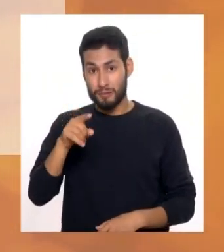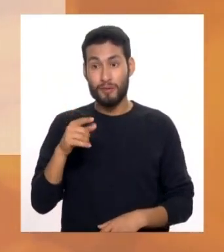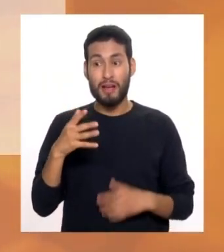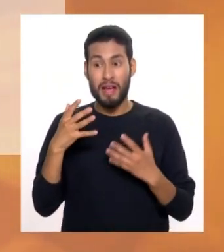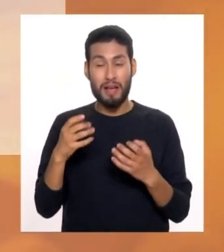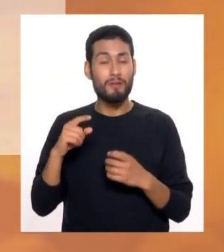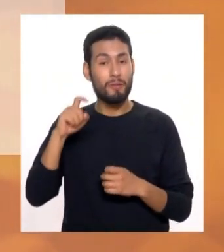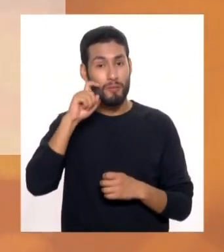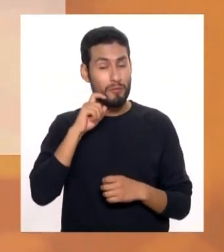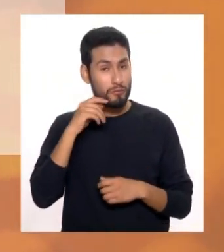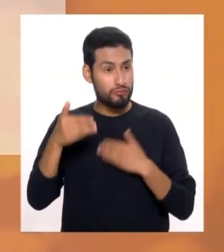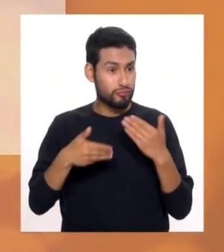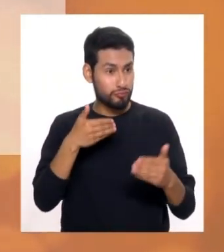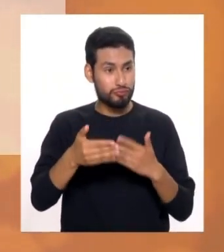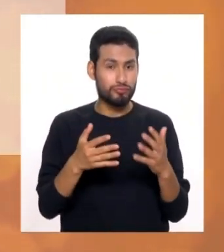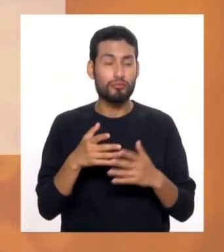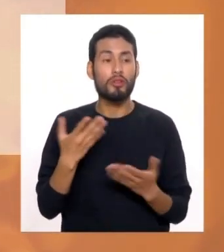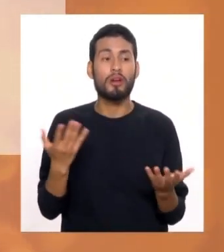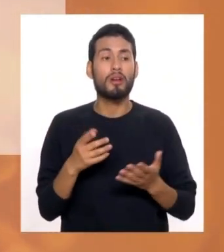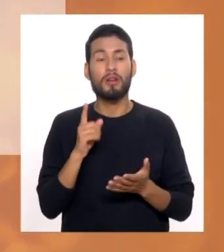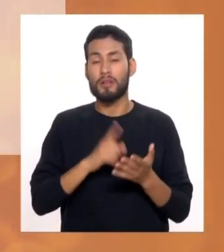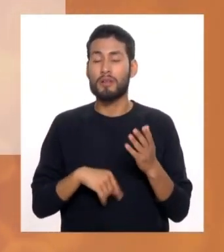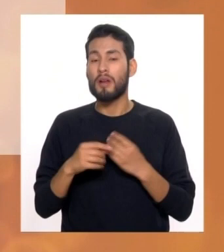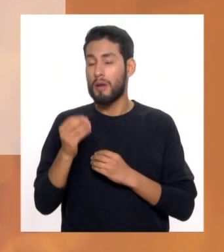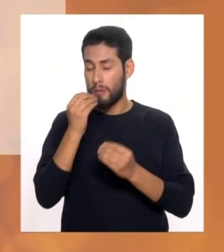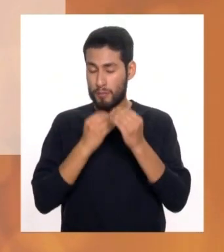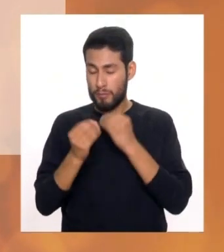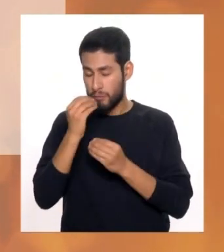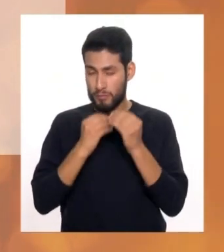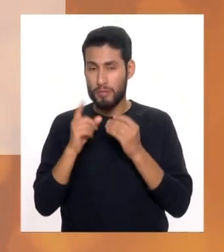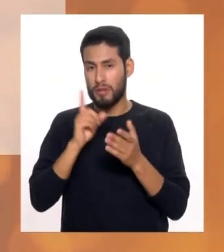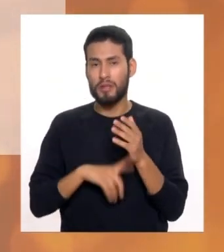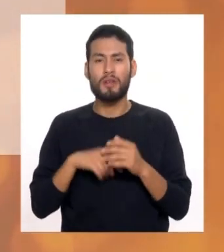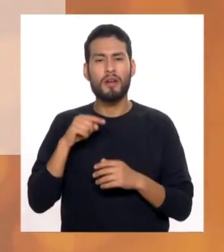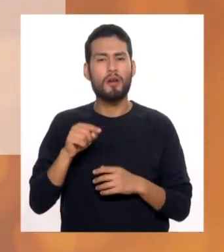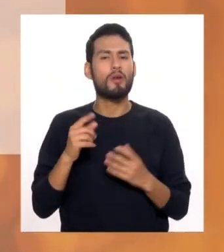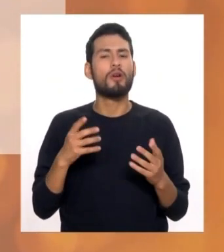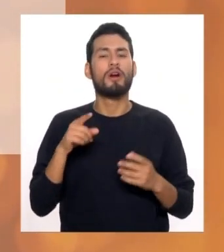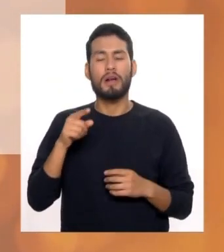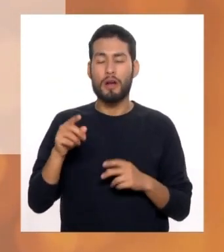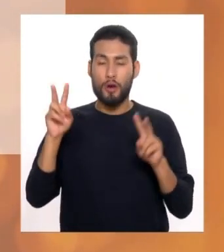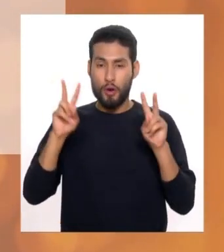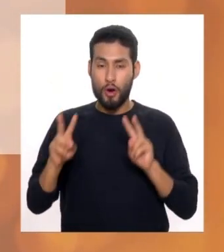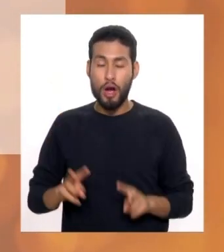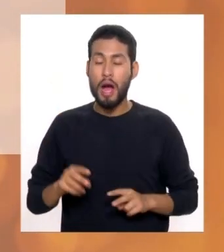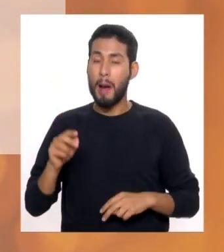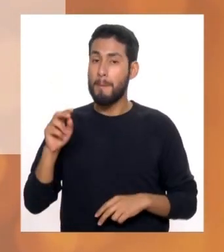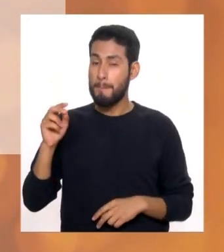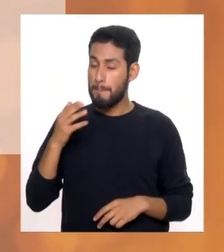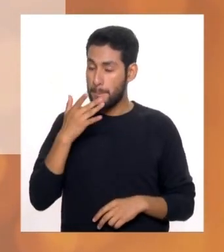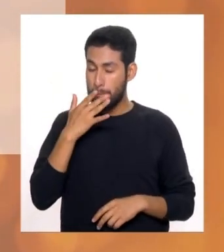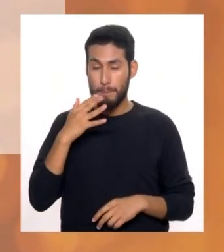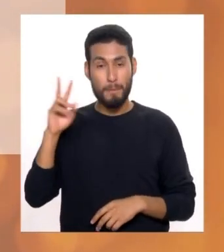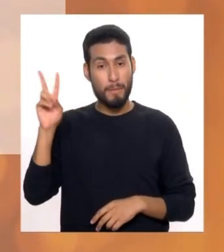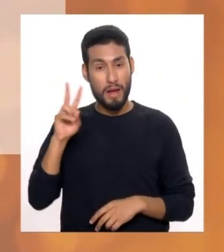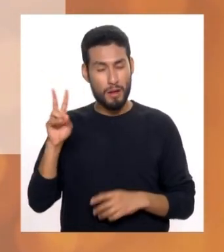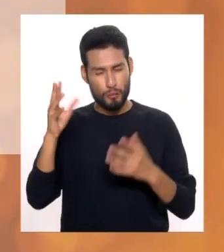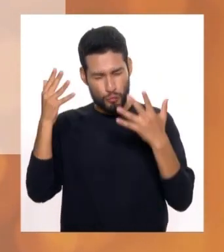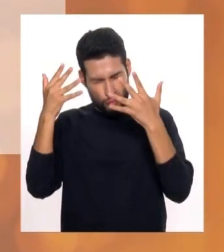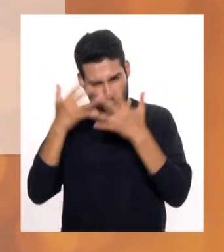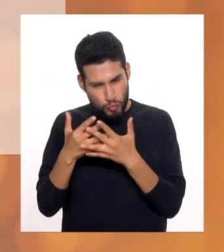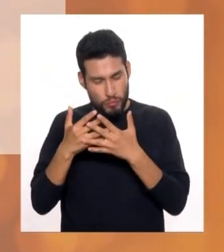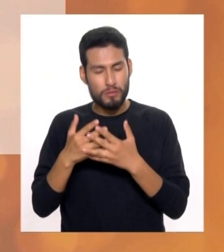reproductiva. Una buena fuente alimentaria son los vegetales de hojas verdes y oscuras,